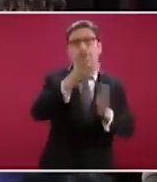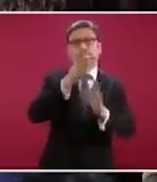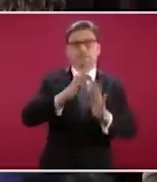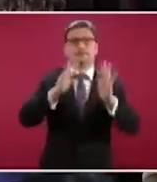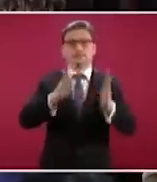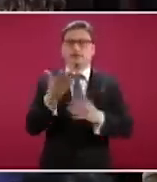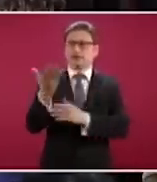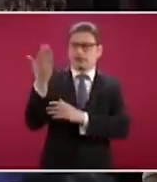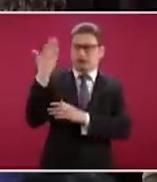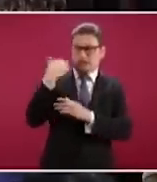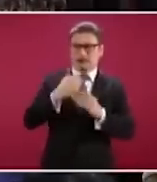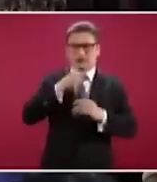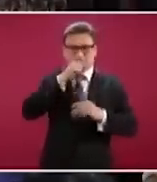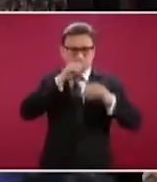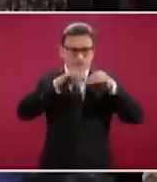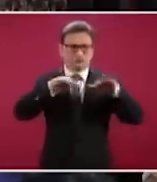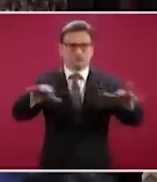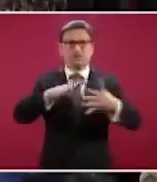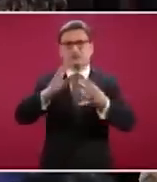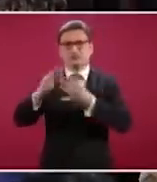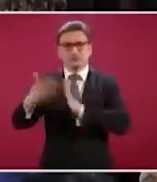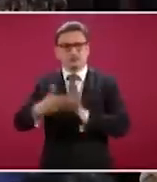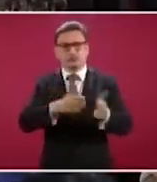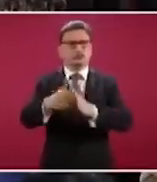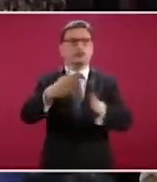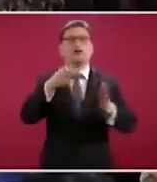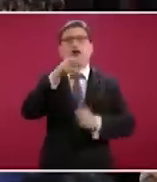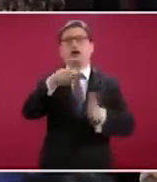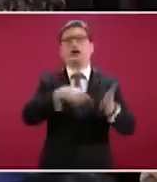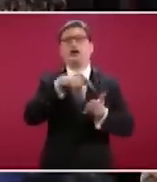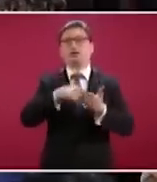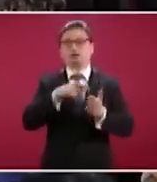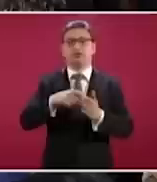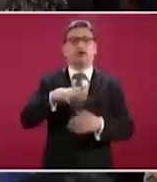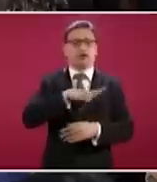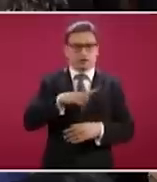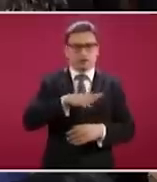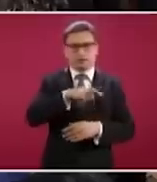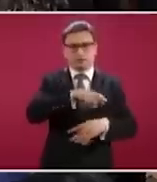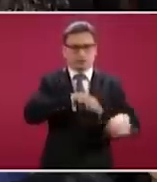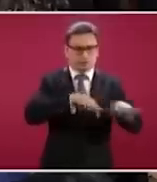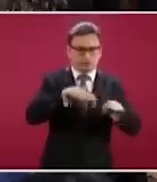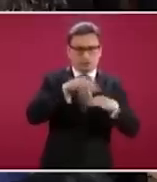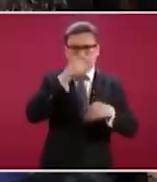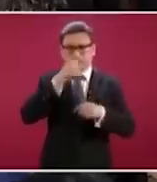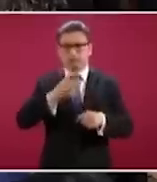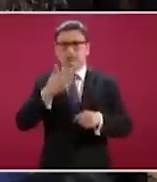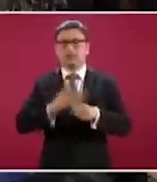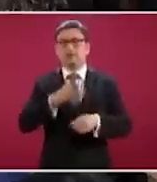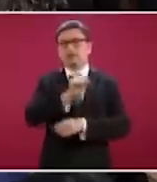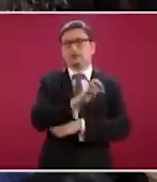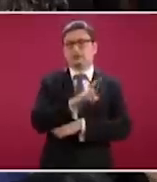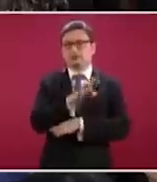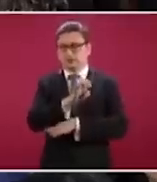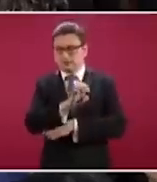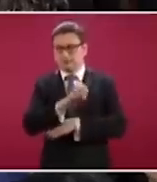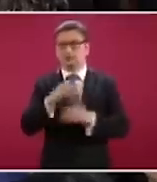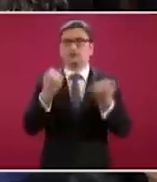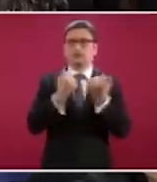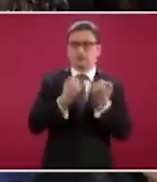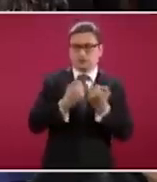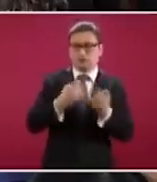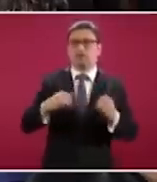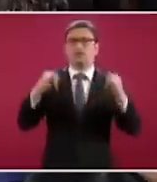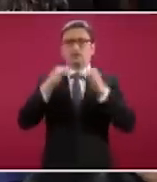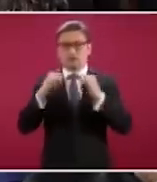dado a conocer a través de los medios, en el cual hay un trabajo coordinado entre la Secretaría de Relaciones Exteriores, el Instituto